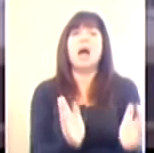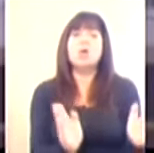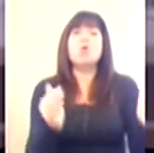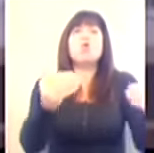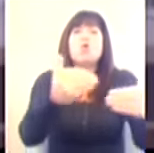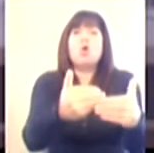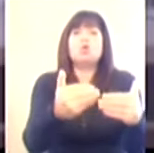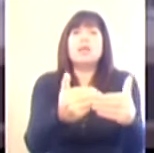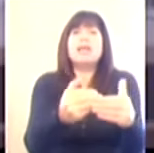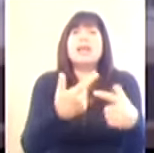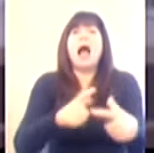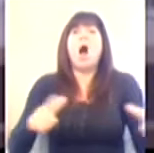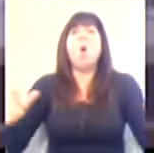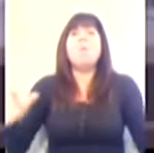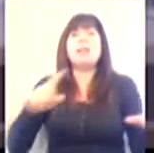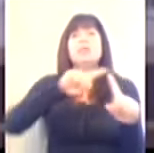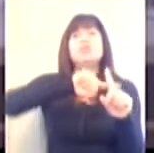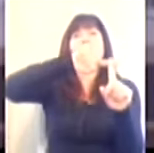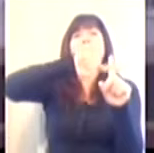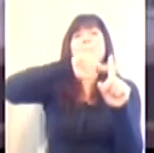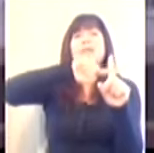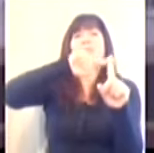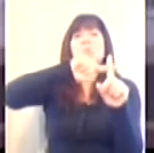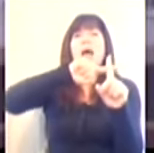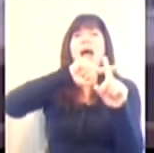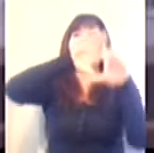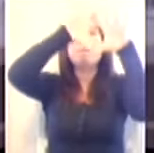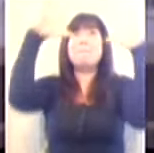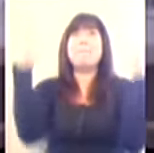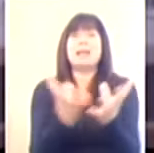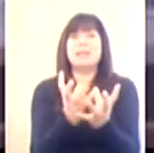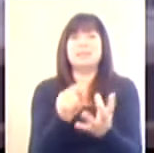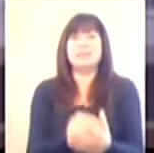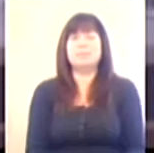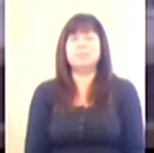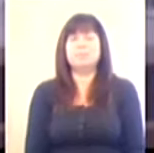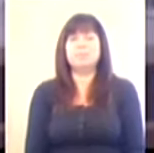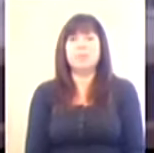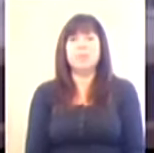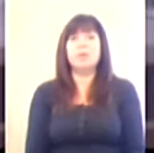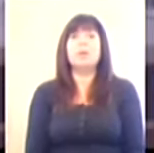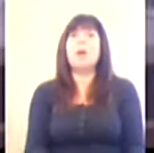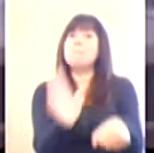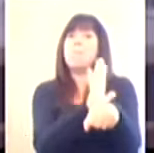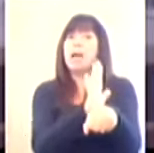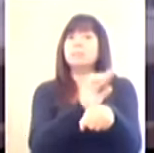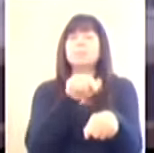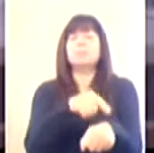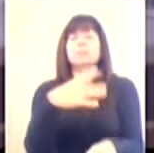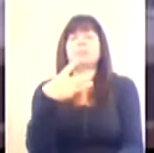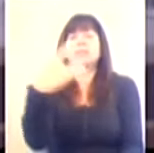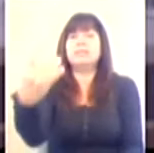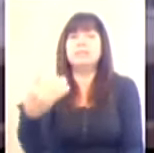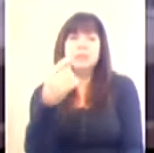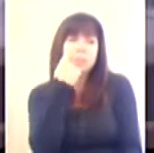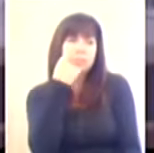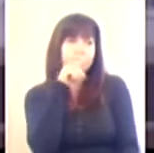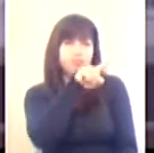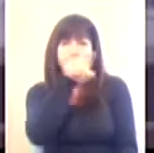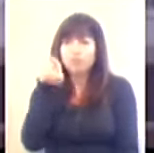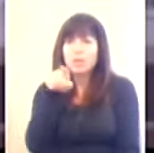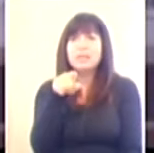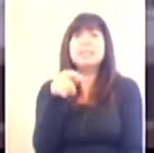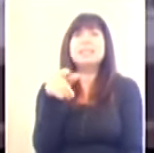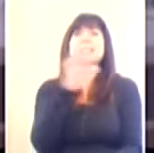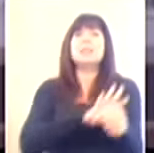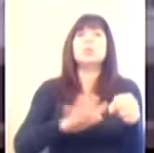temperatura planetaria en 1,5 grados. El contexto de pandemia nos invita también a mirar la situación del aire,